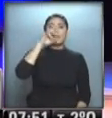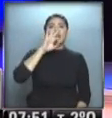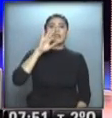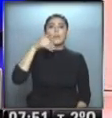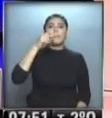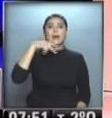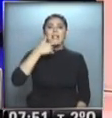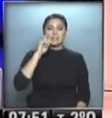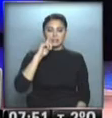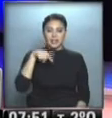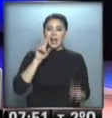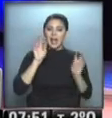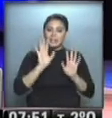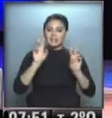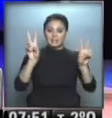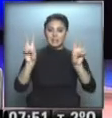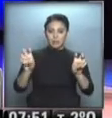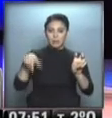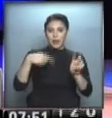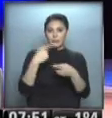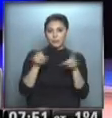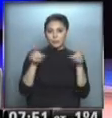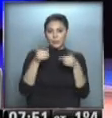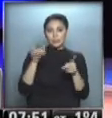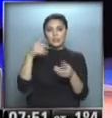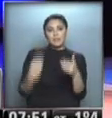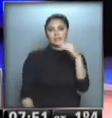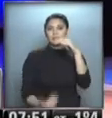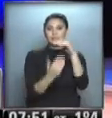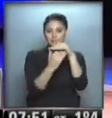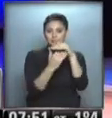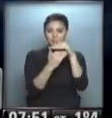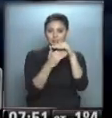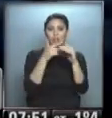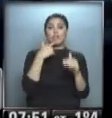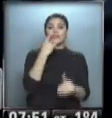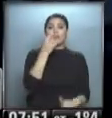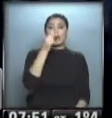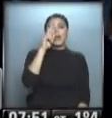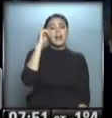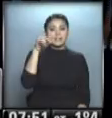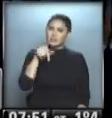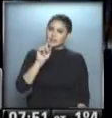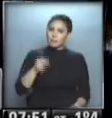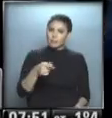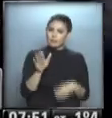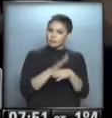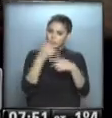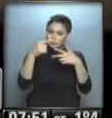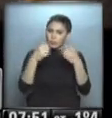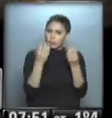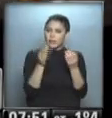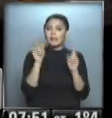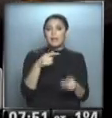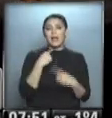en Opsai. Ese es el nombre de esta obra que está protagonizada por Jorge Suárez, que sí, además canta, de entre todas las cosas bien que hace,